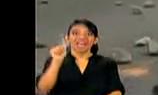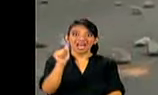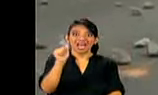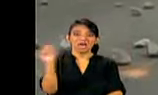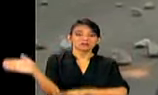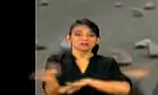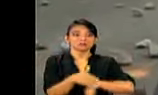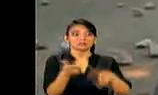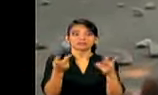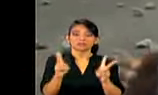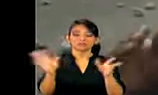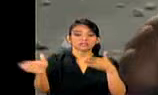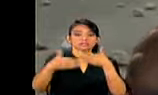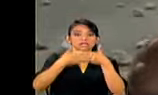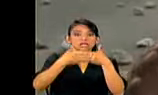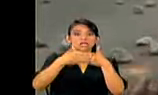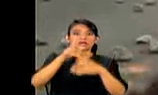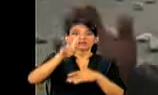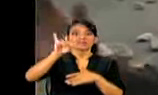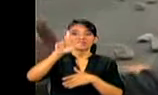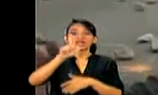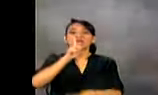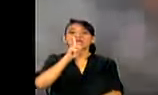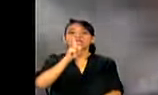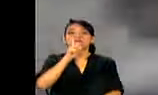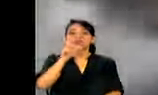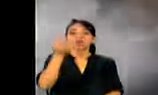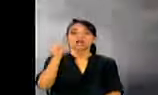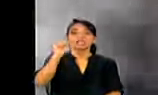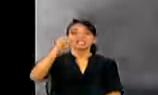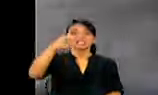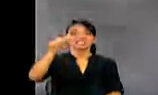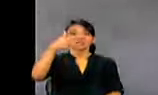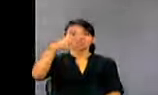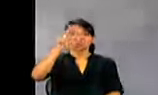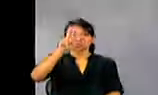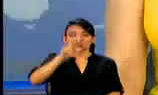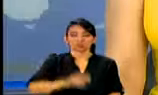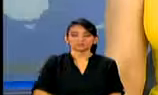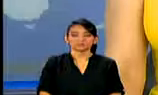también está cerrado la vía La Tacunga-Sicho. Informó Luis Vargas.